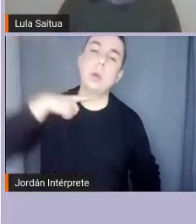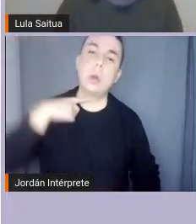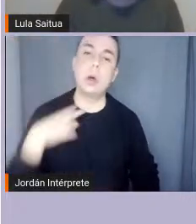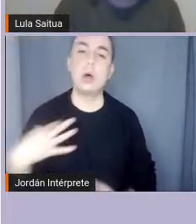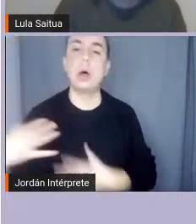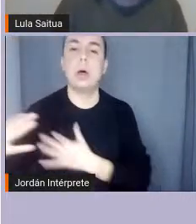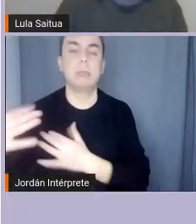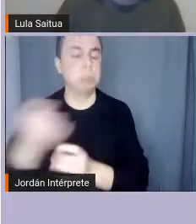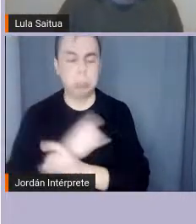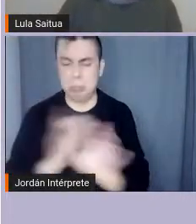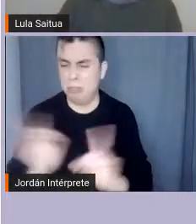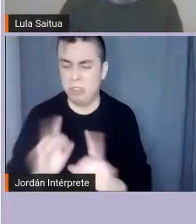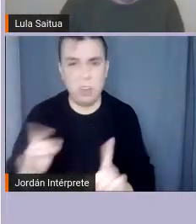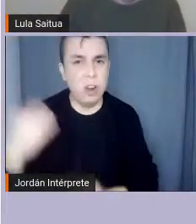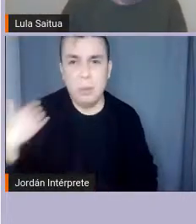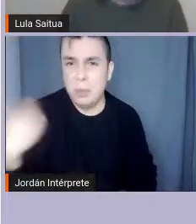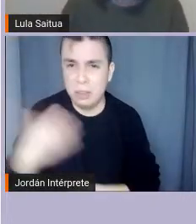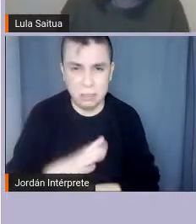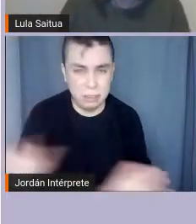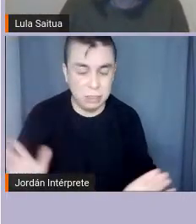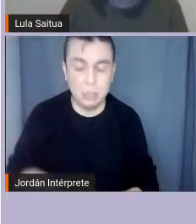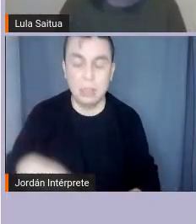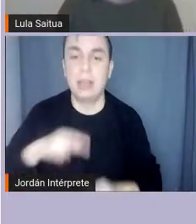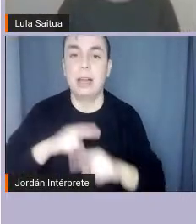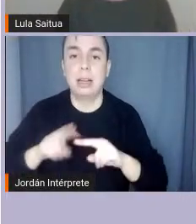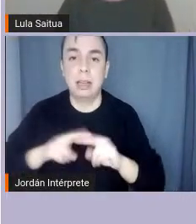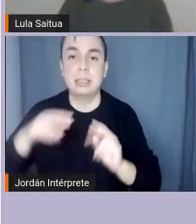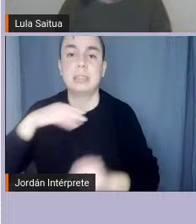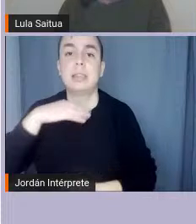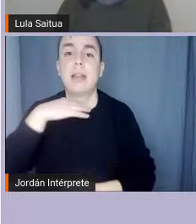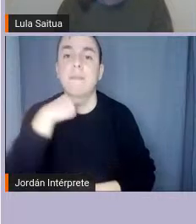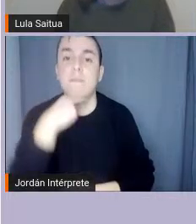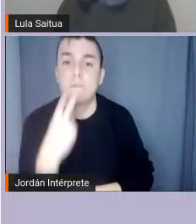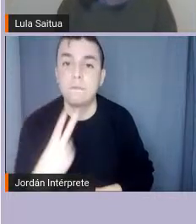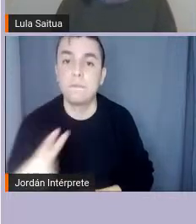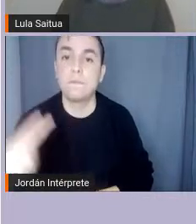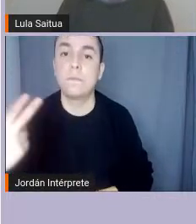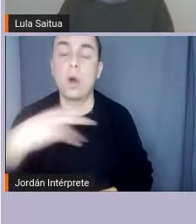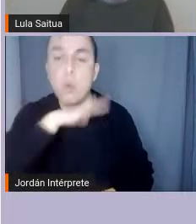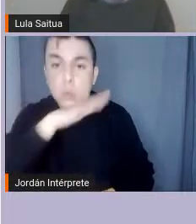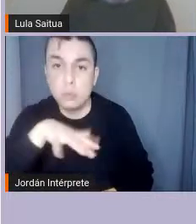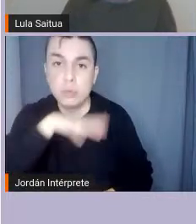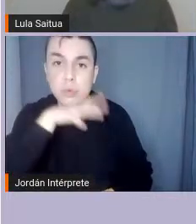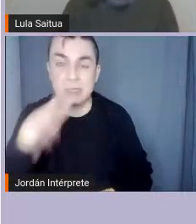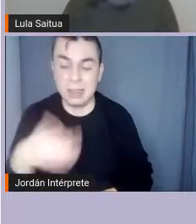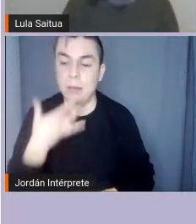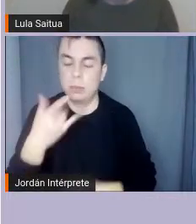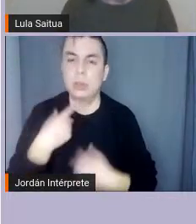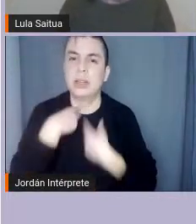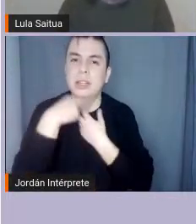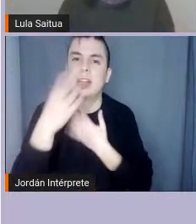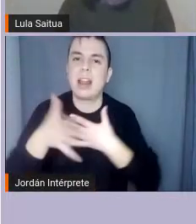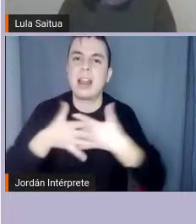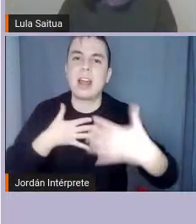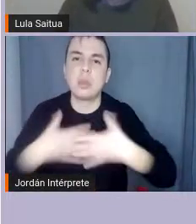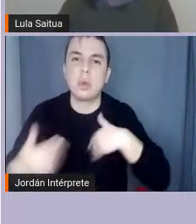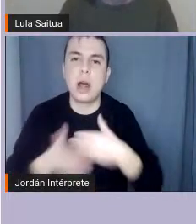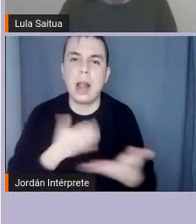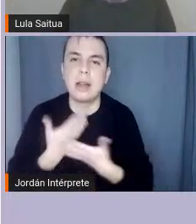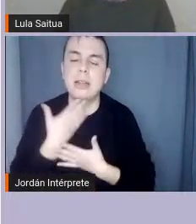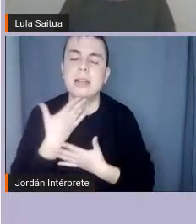que solamente usar la voz, nuestro primer instrumento, de manera sana y